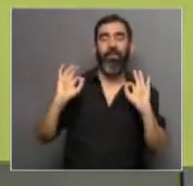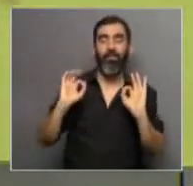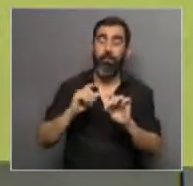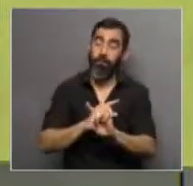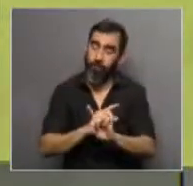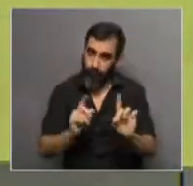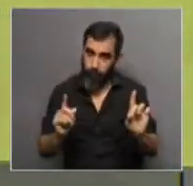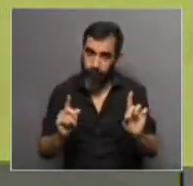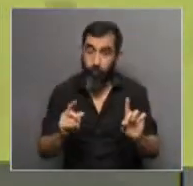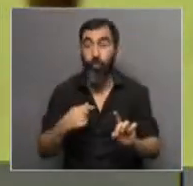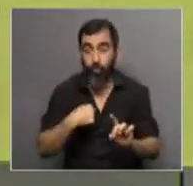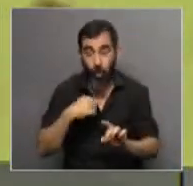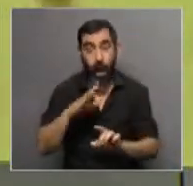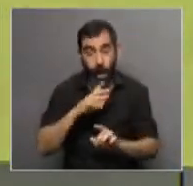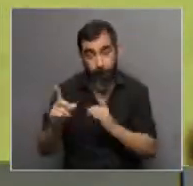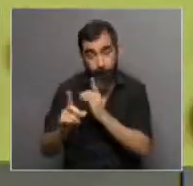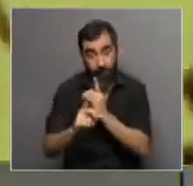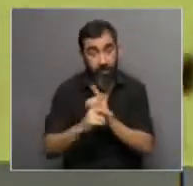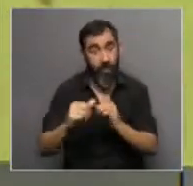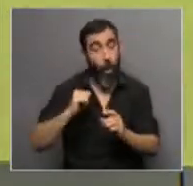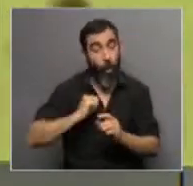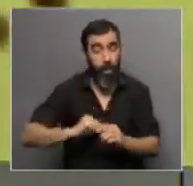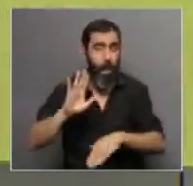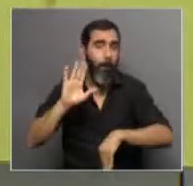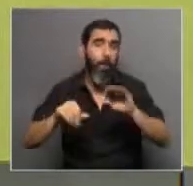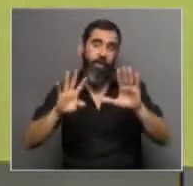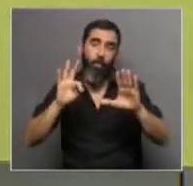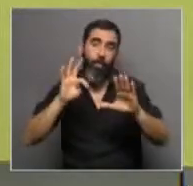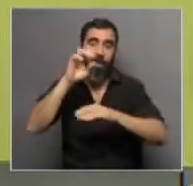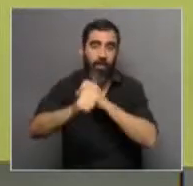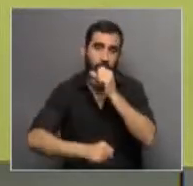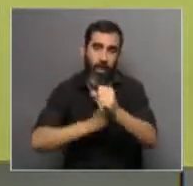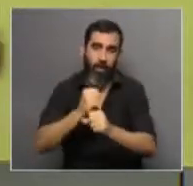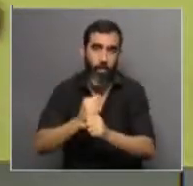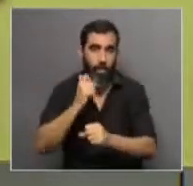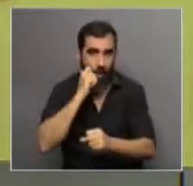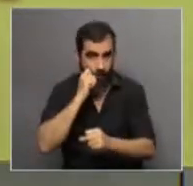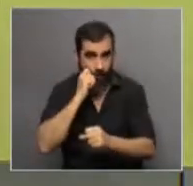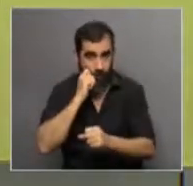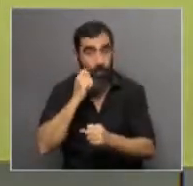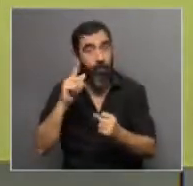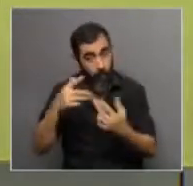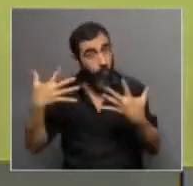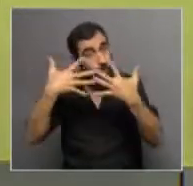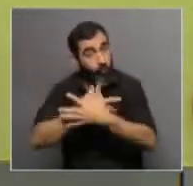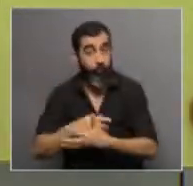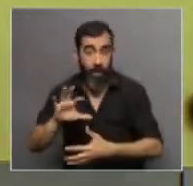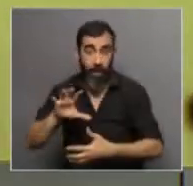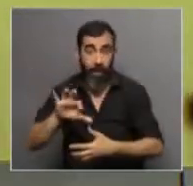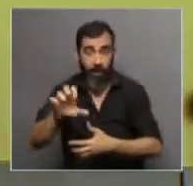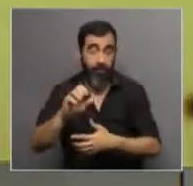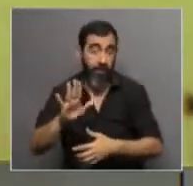Y yo tengo pacientes operadas con más de 90 años que han sufrido de un cáncer de